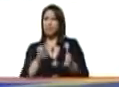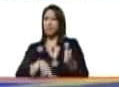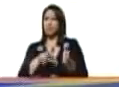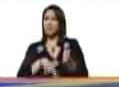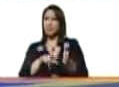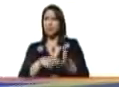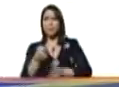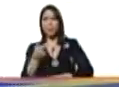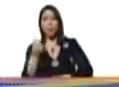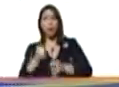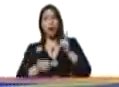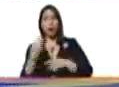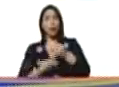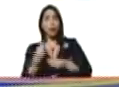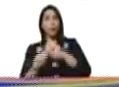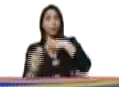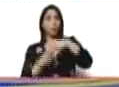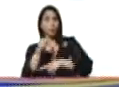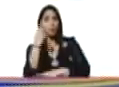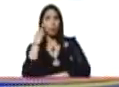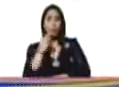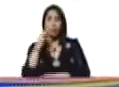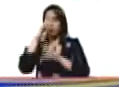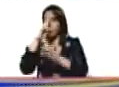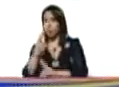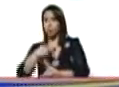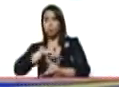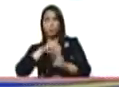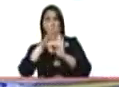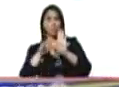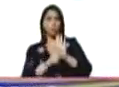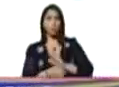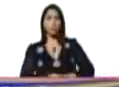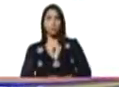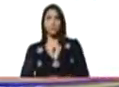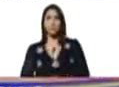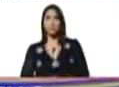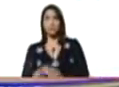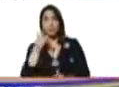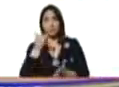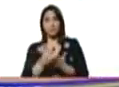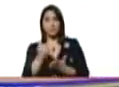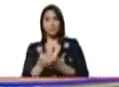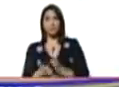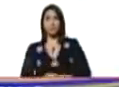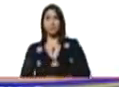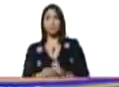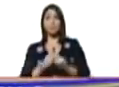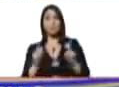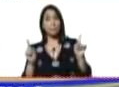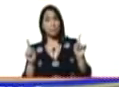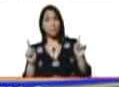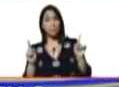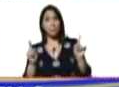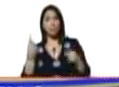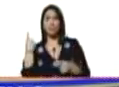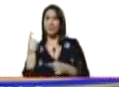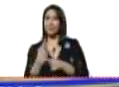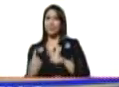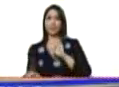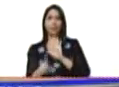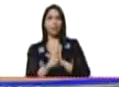ha hecho la Revolución Bolivariana es respetar nuestra Constitución, siempre. Pero debe ser una